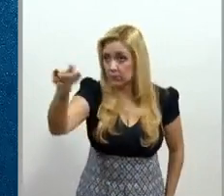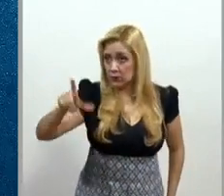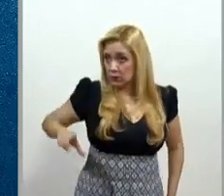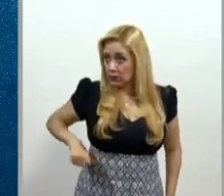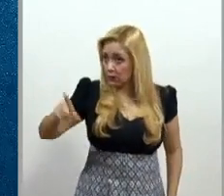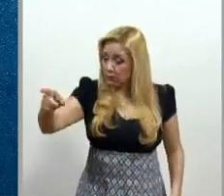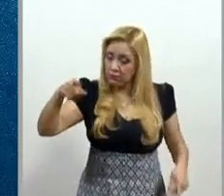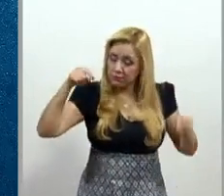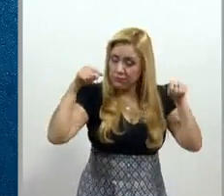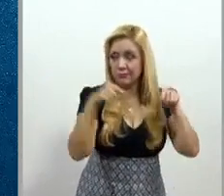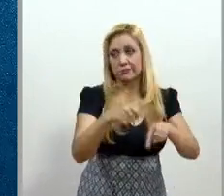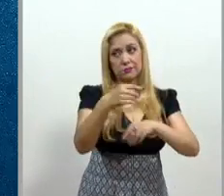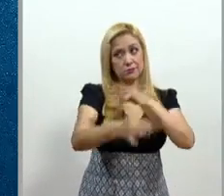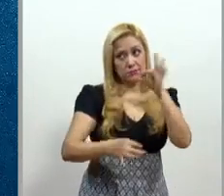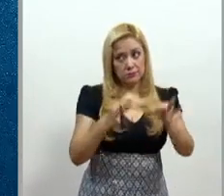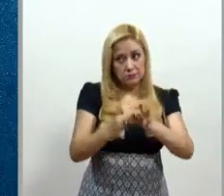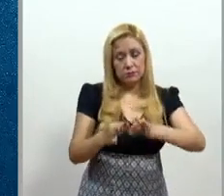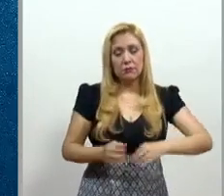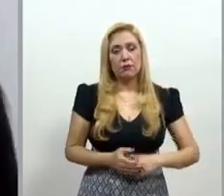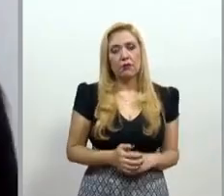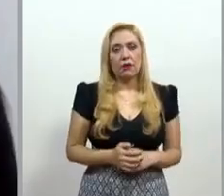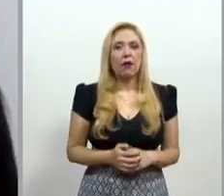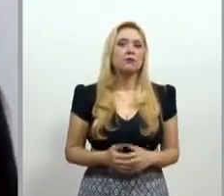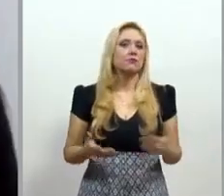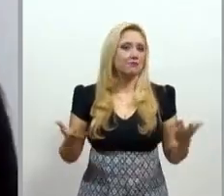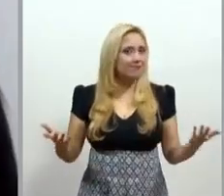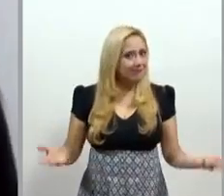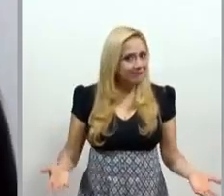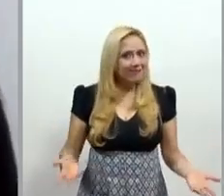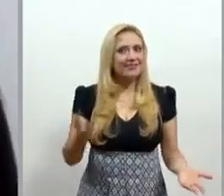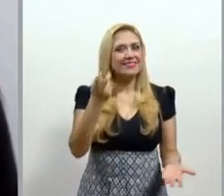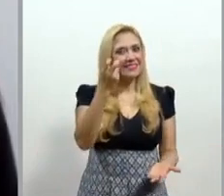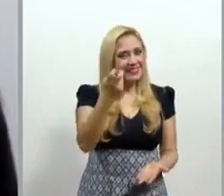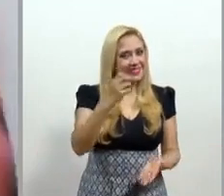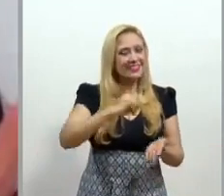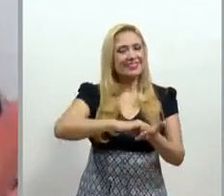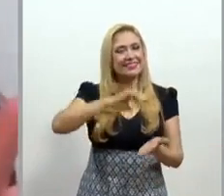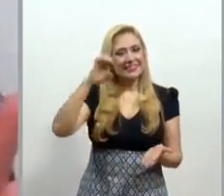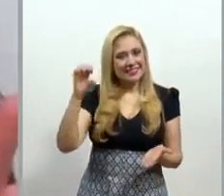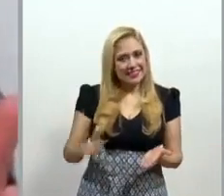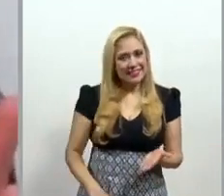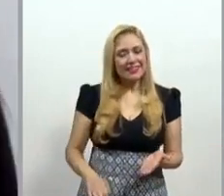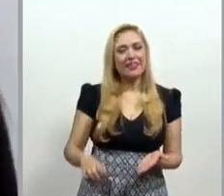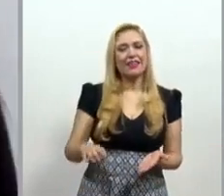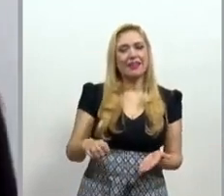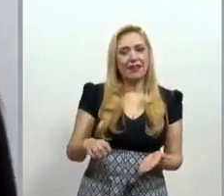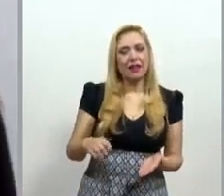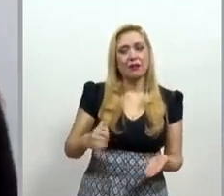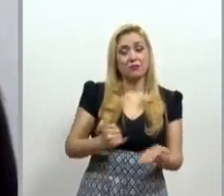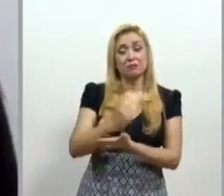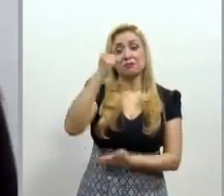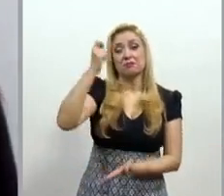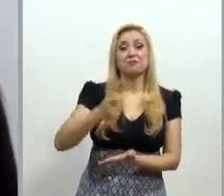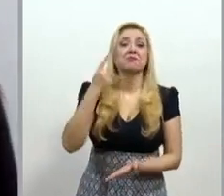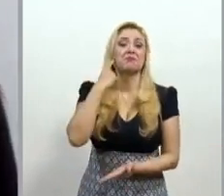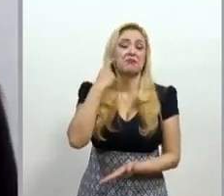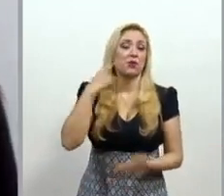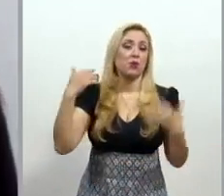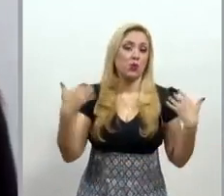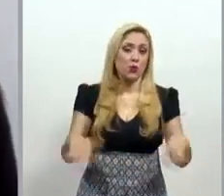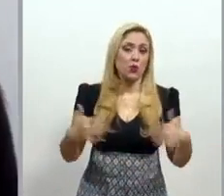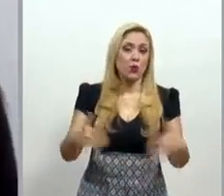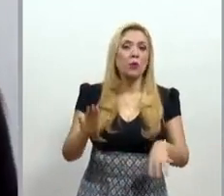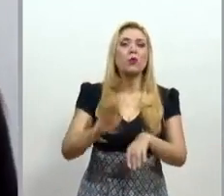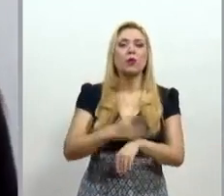ponga en situación de cumplimiento. Y esto, pues, también una de las cosas por la que este fallo es muy famoso es porque